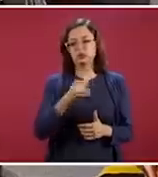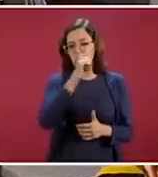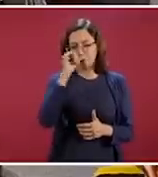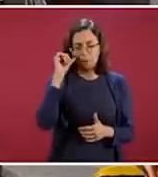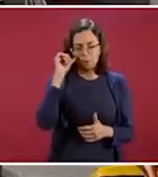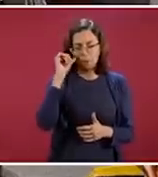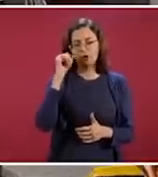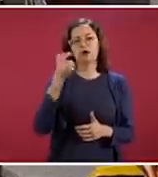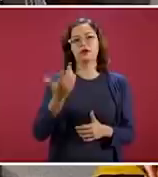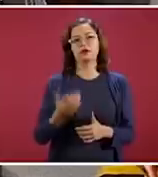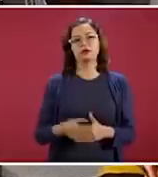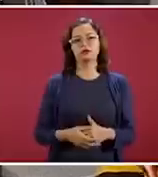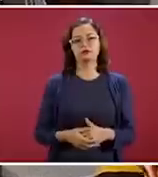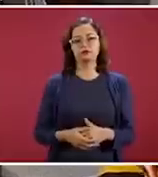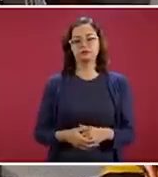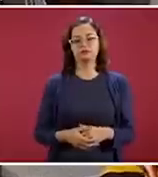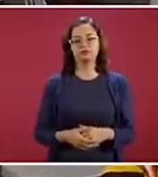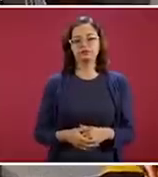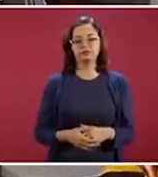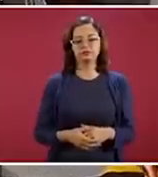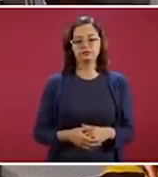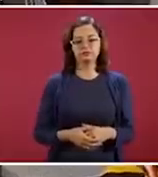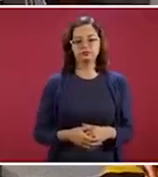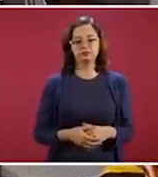Juárez y